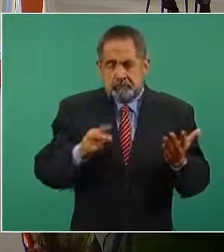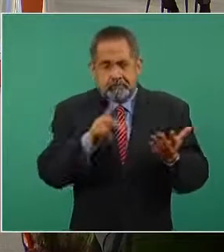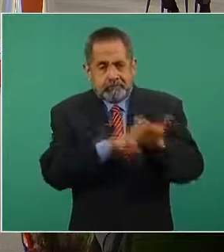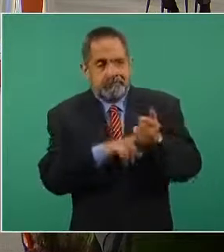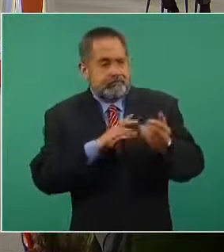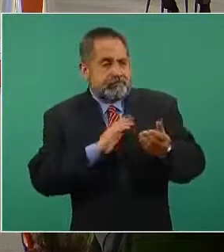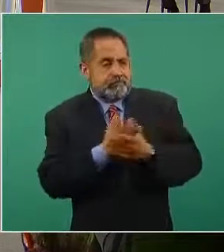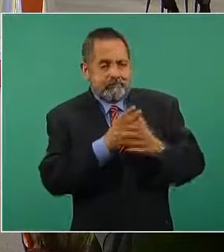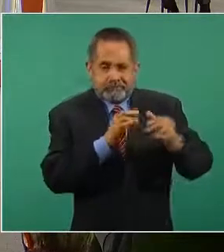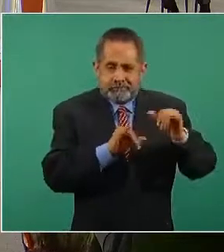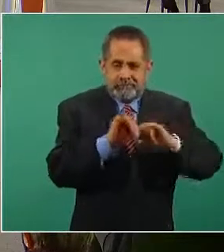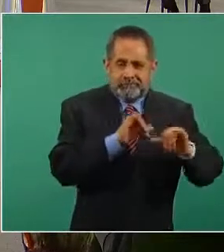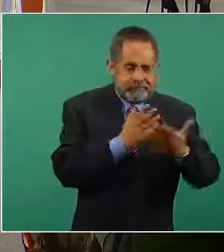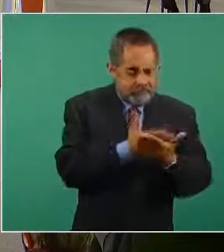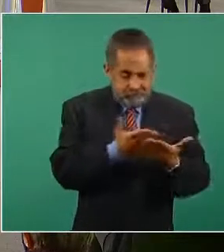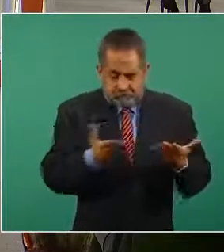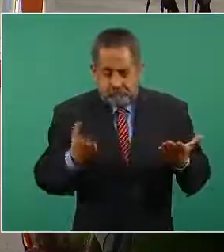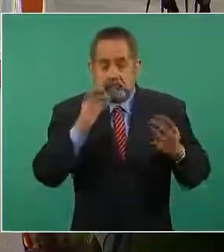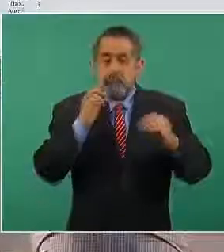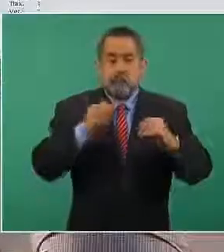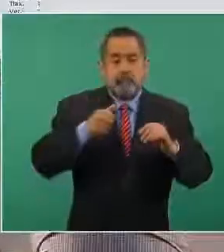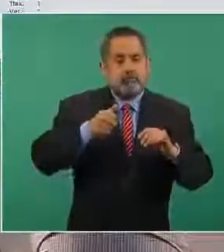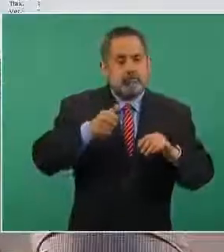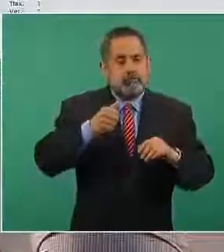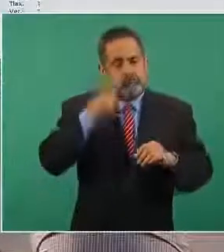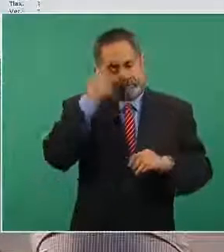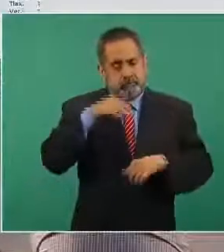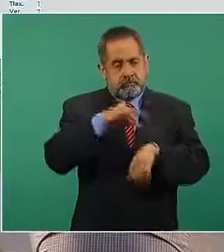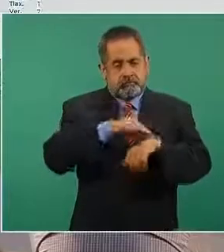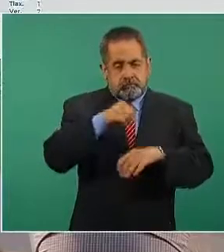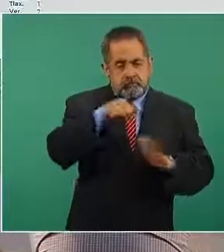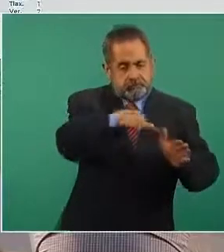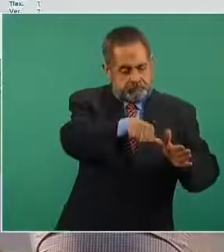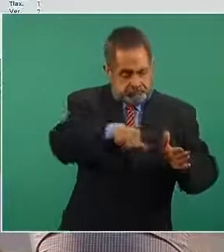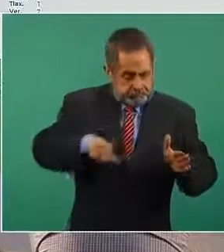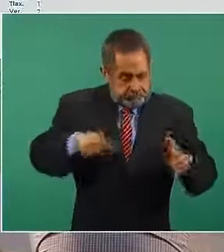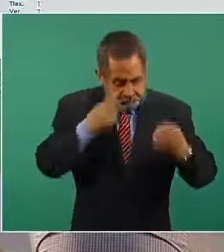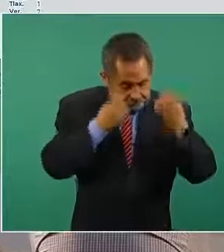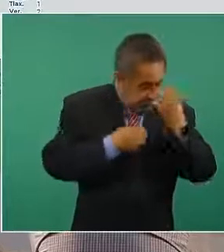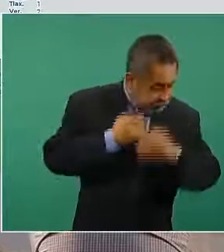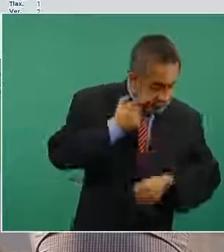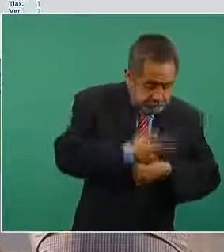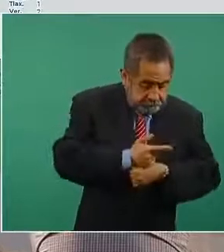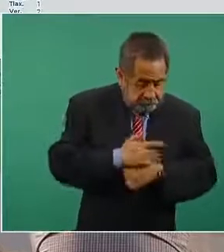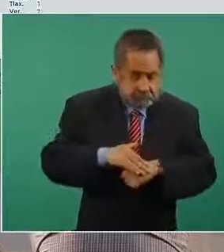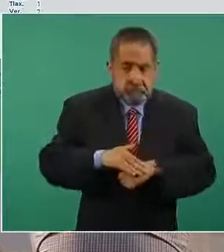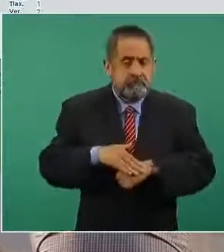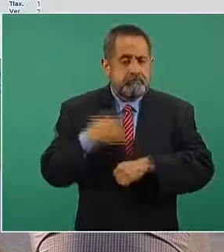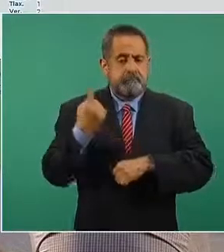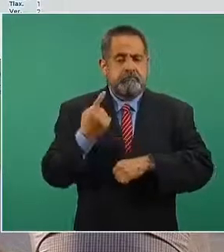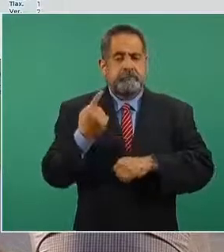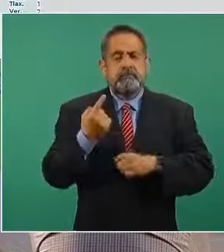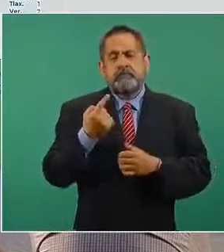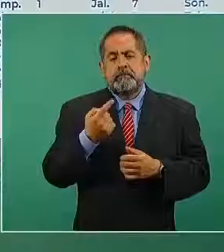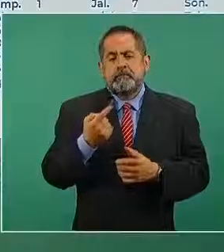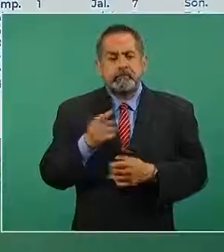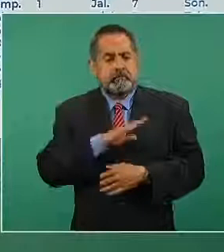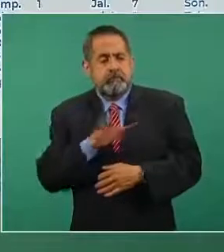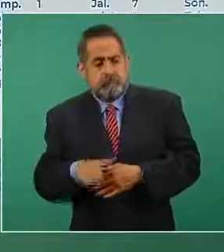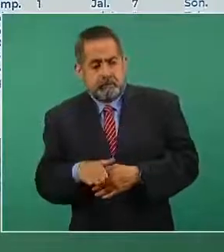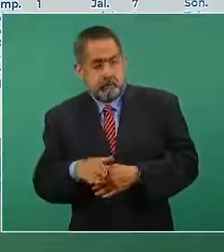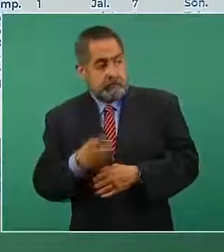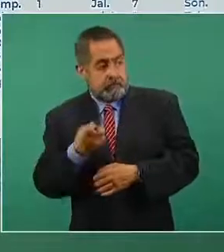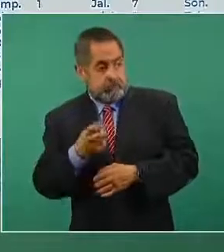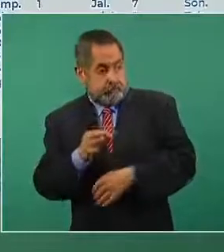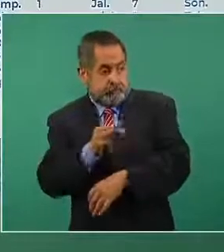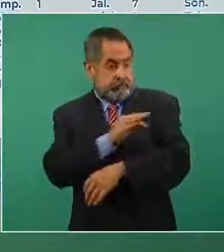o incluso las necropsias que pudieran realizarse, para dictaminar si realmente la causa de defunción tiene